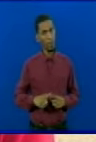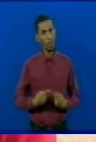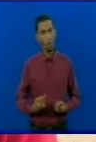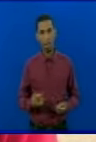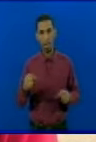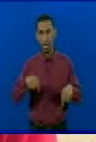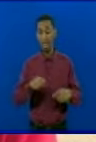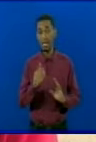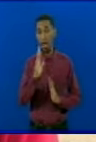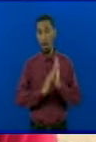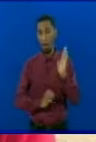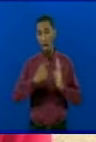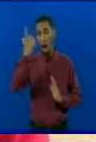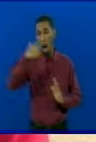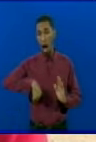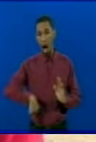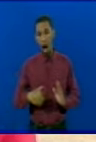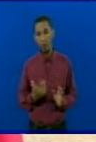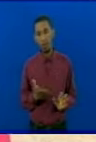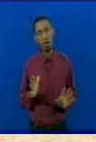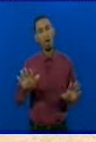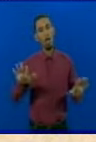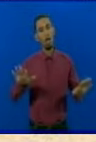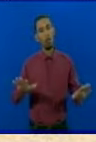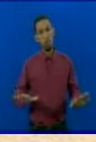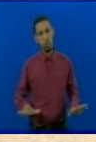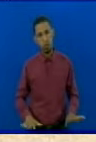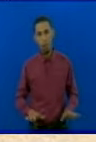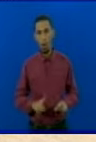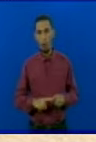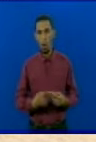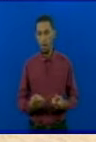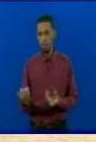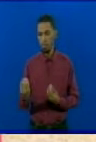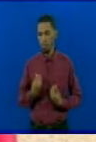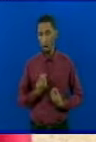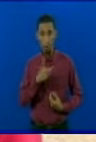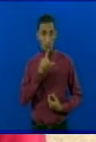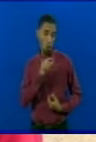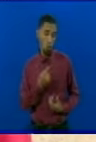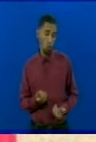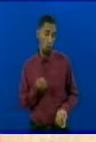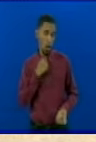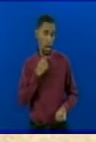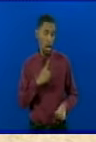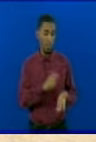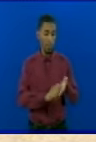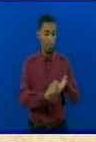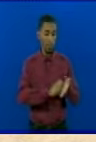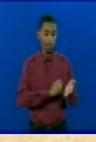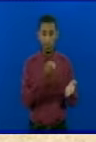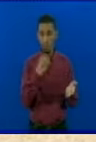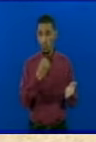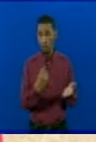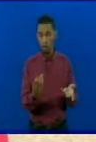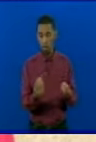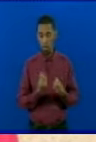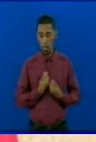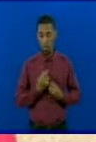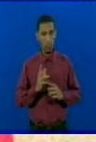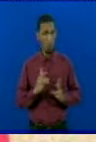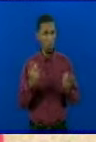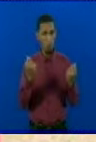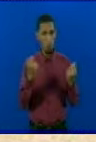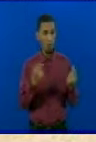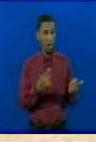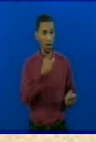Ahora en este mes de abril hemos sentido un alivio porque eso, si tenemos la canasta básica asegurada, tenemos una economía para los jubilados